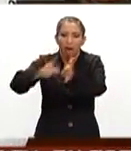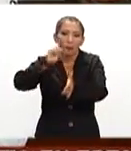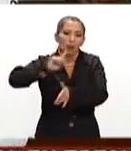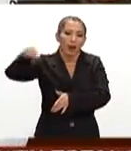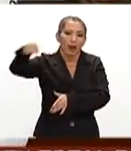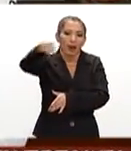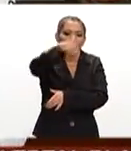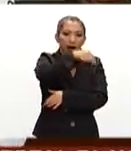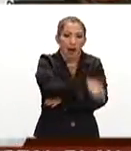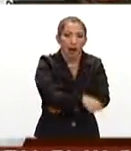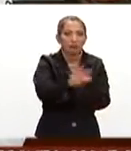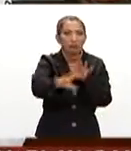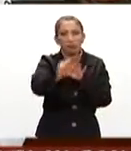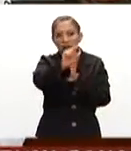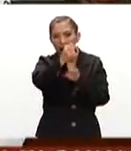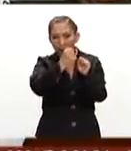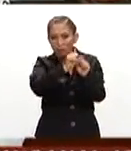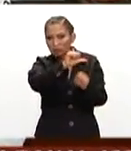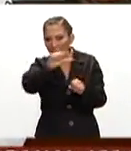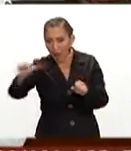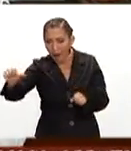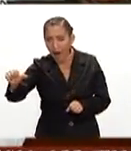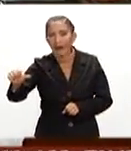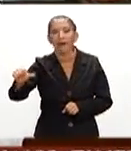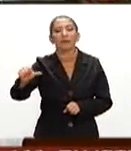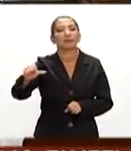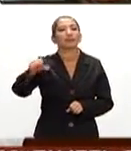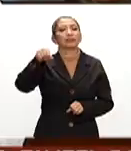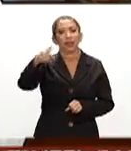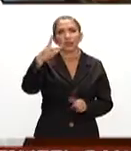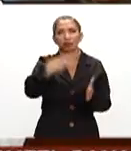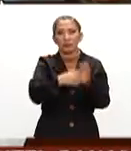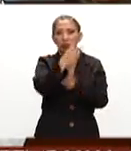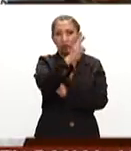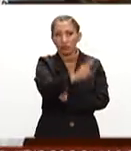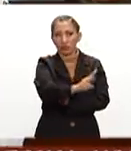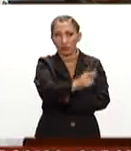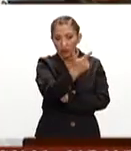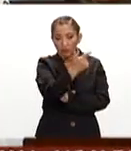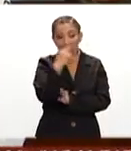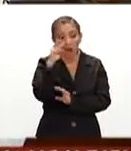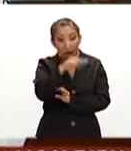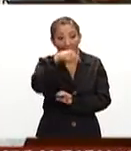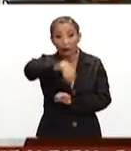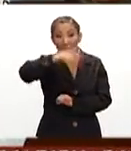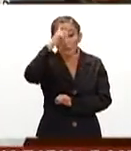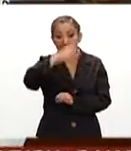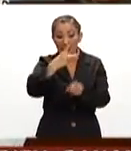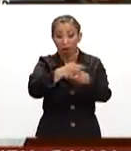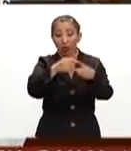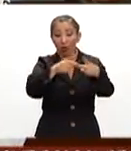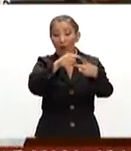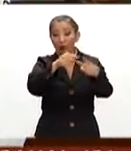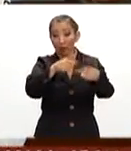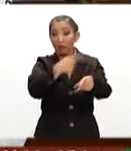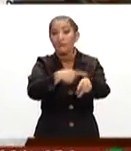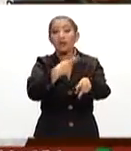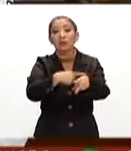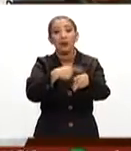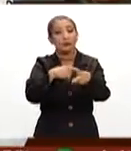mujeres por arriba de los 20 años. De hecho, en el 2012 fue considerada en México la segunda